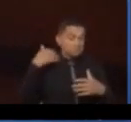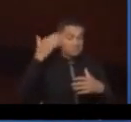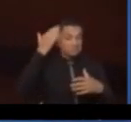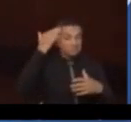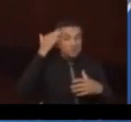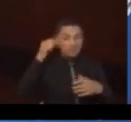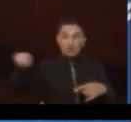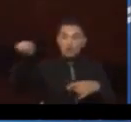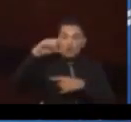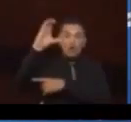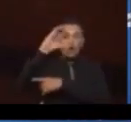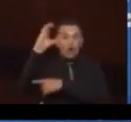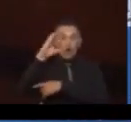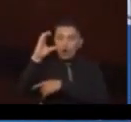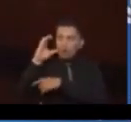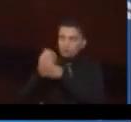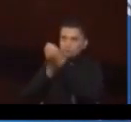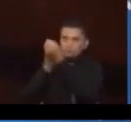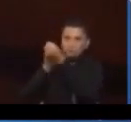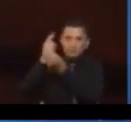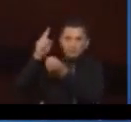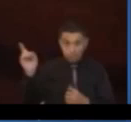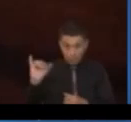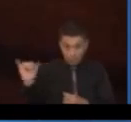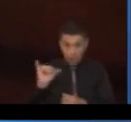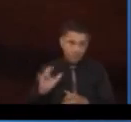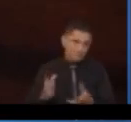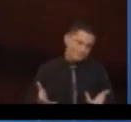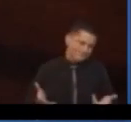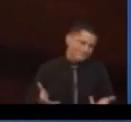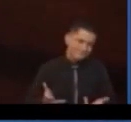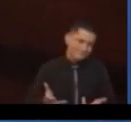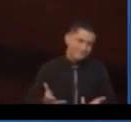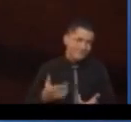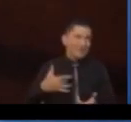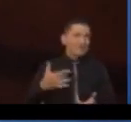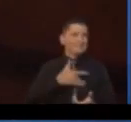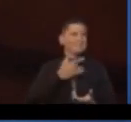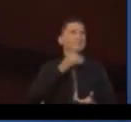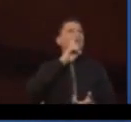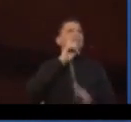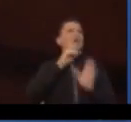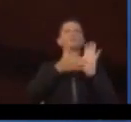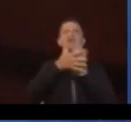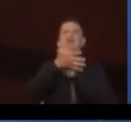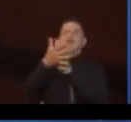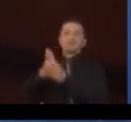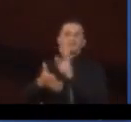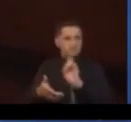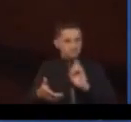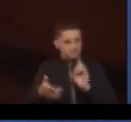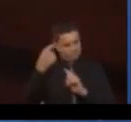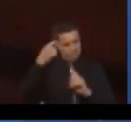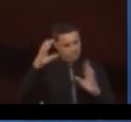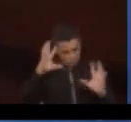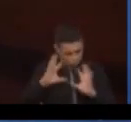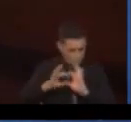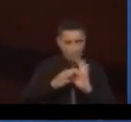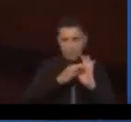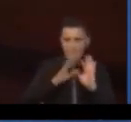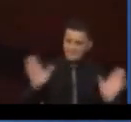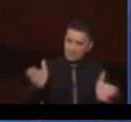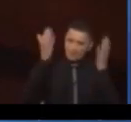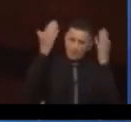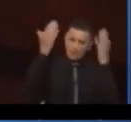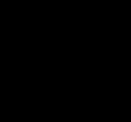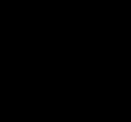incluso los colombianos que votaron por este gobierno no van a permitir. Dejémonos de mentiras y más bien unámonos a mejorar el